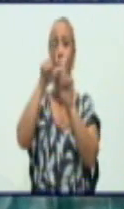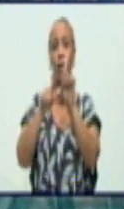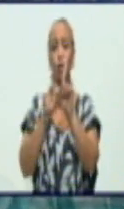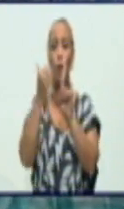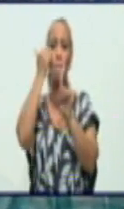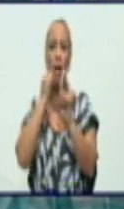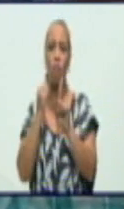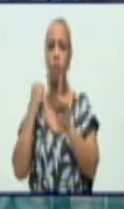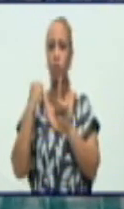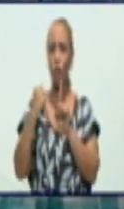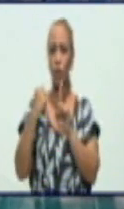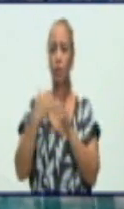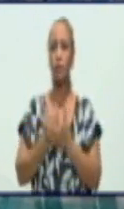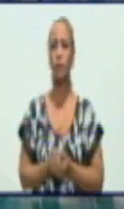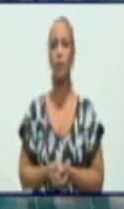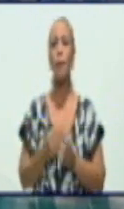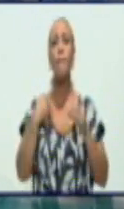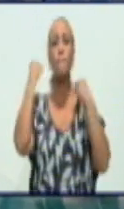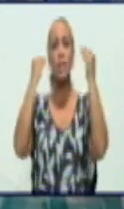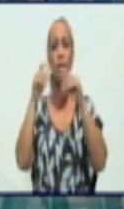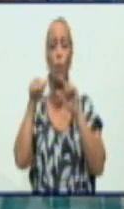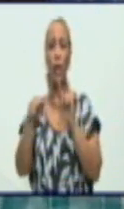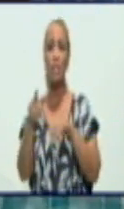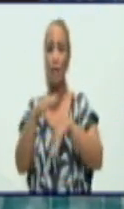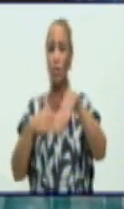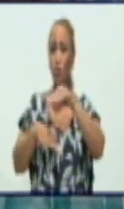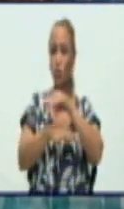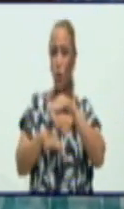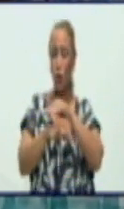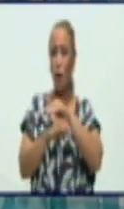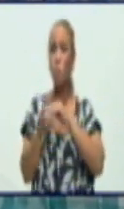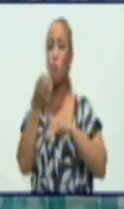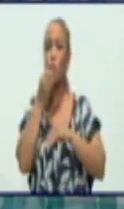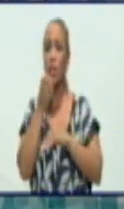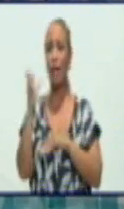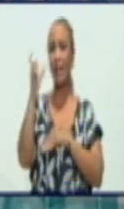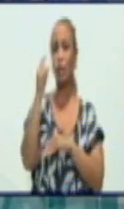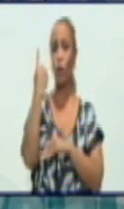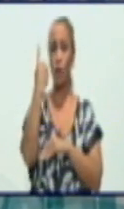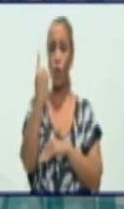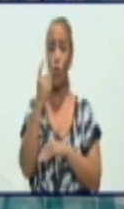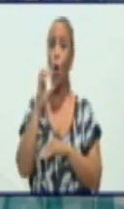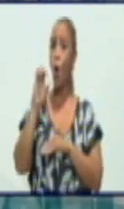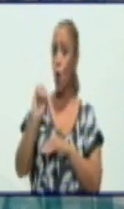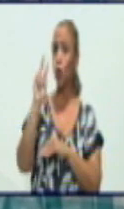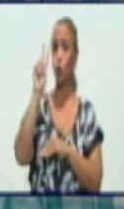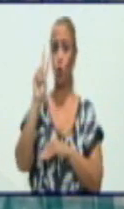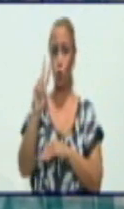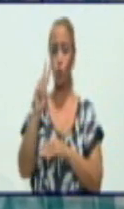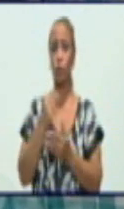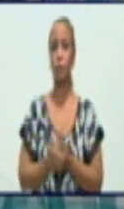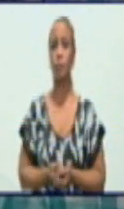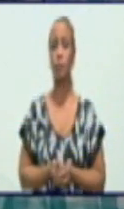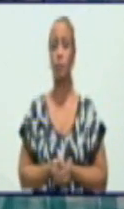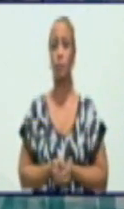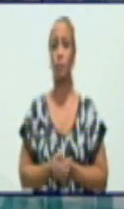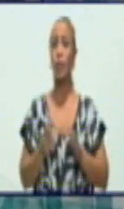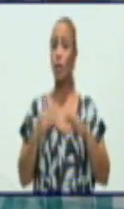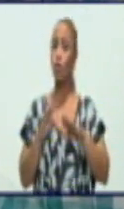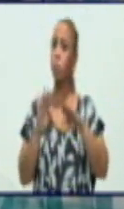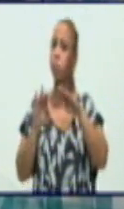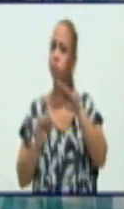fuerte por lo tanto pensamos que en esa zona y puede llegar a categoría uno o dos eso sería lo menos pero